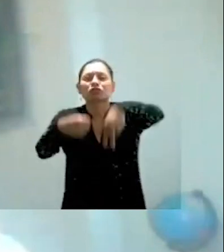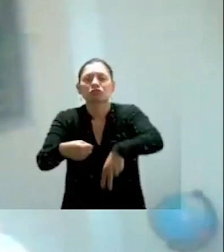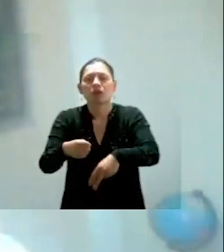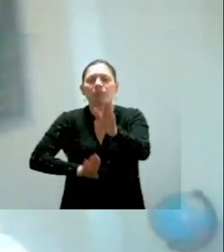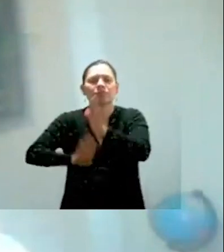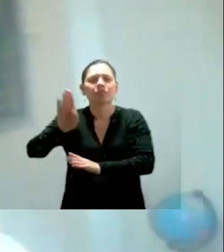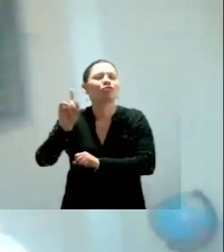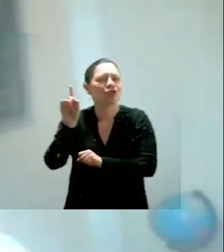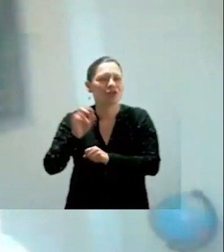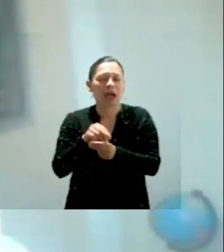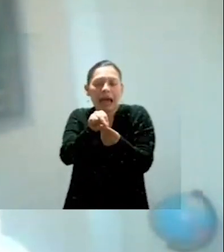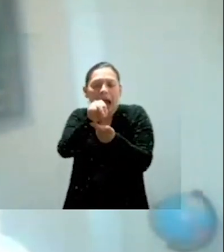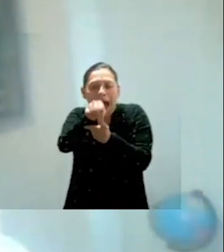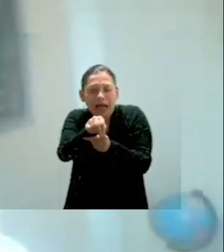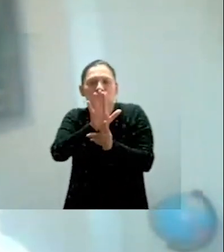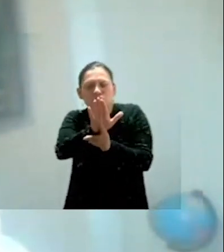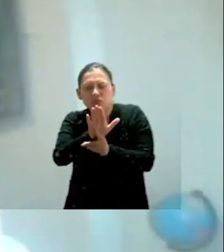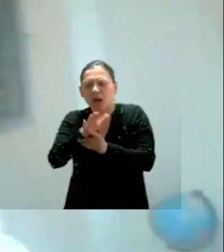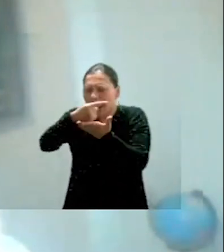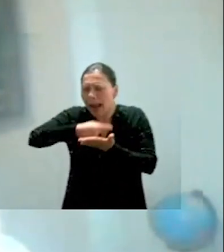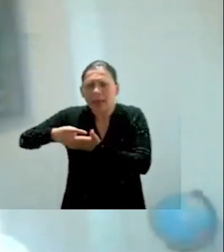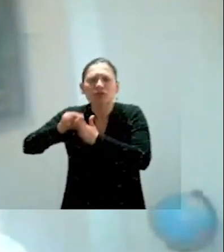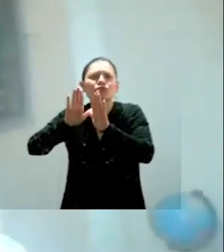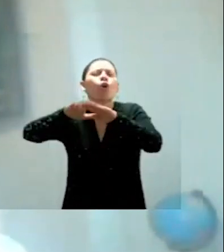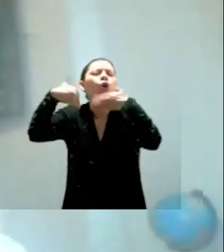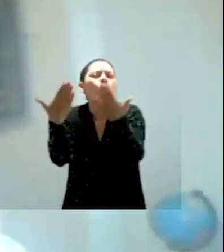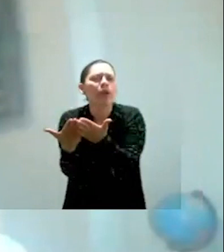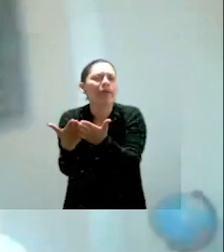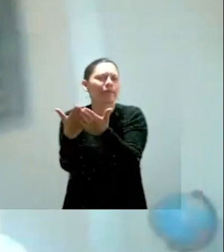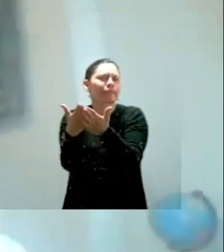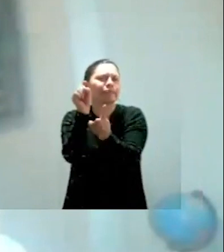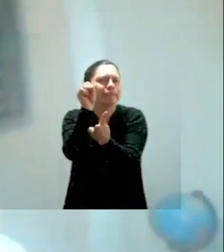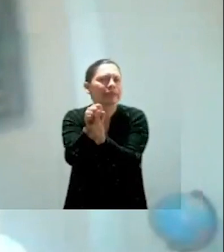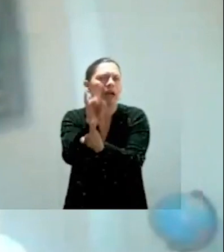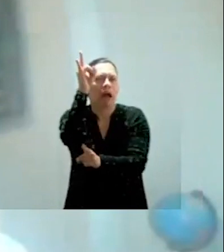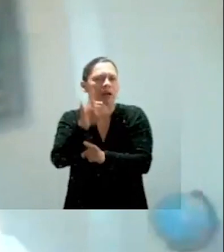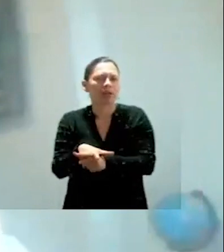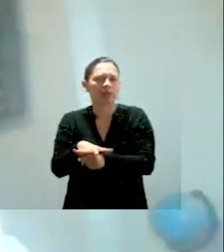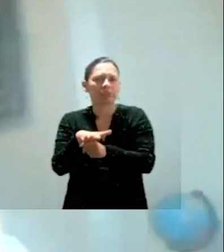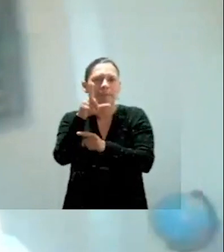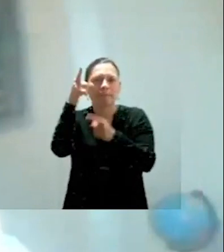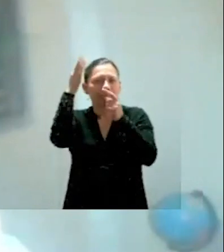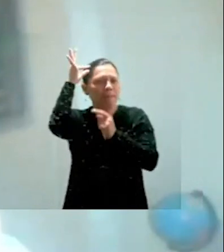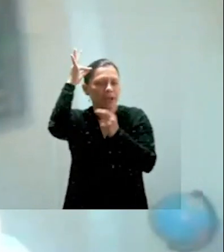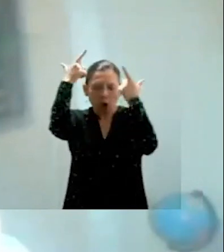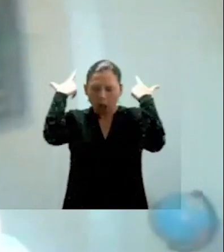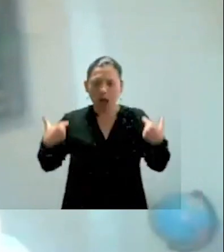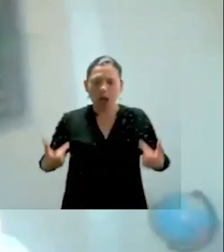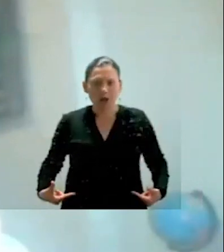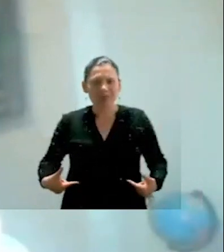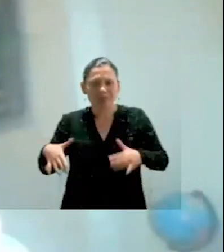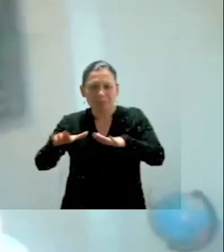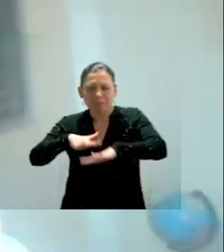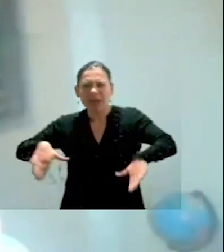muchos derivados también del 16, que son problemas constitucionales que